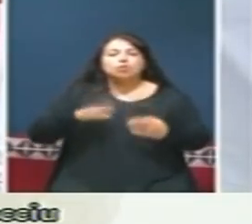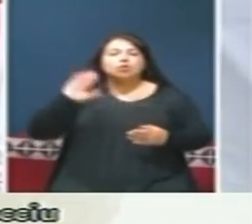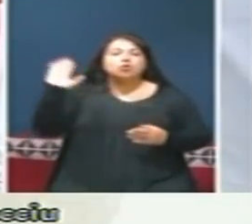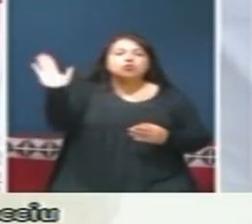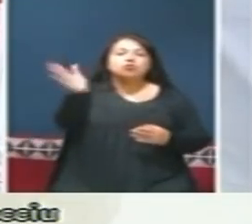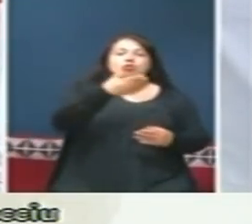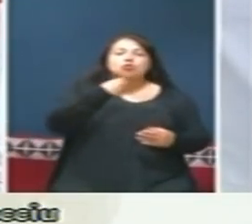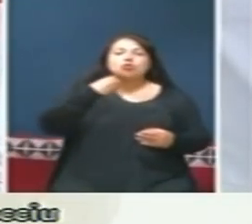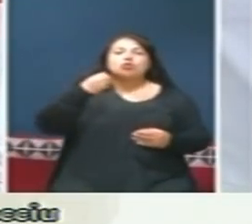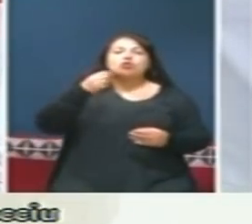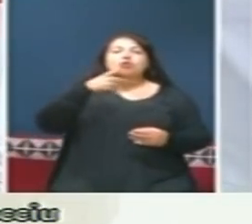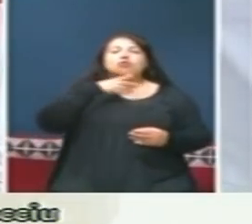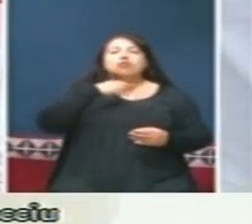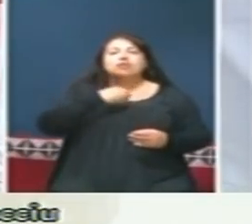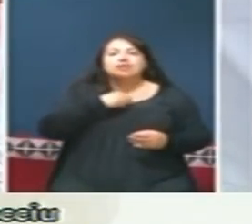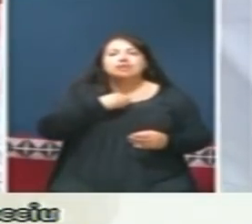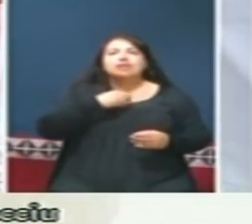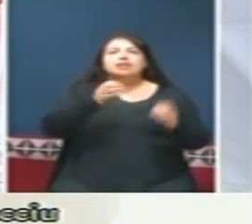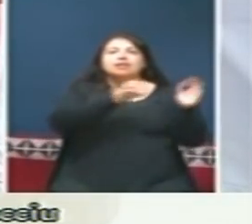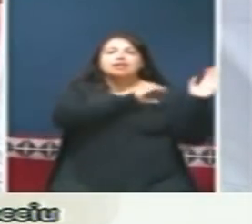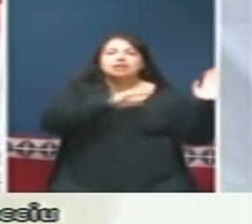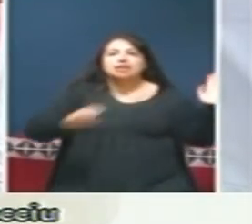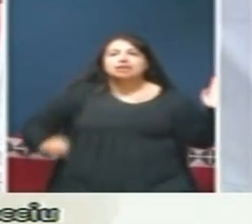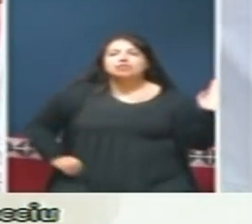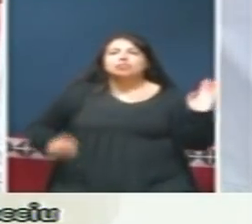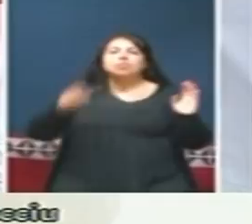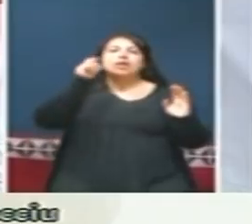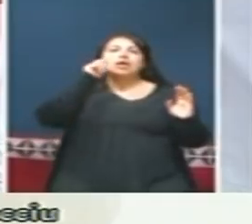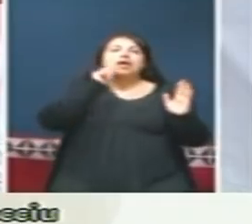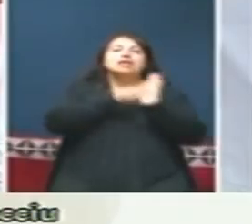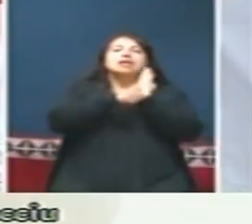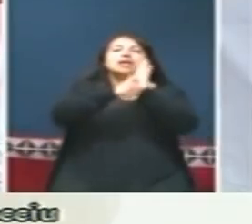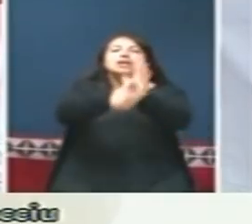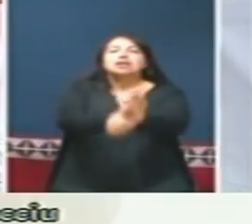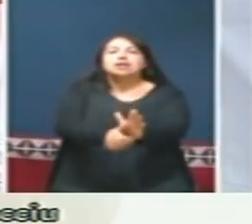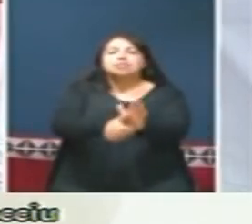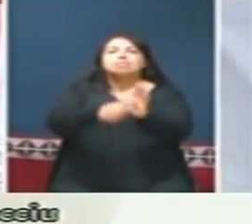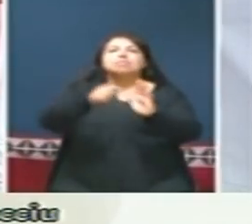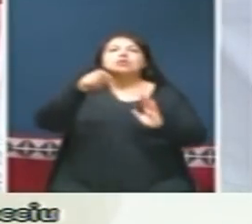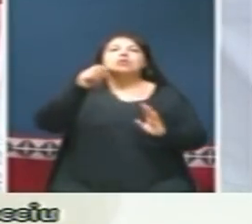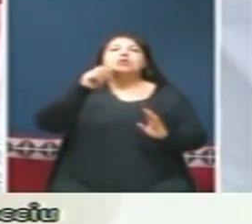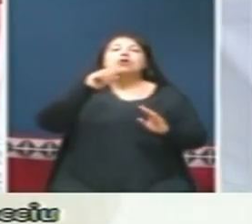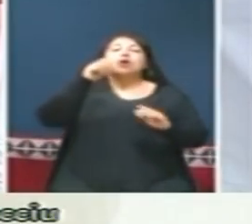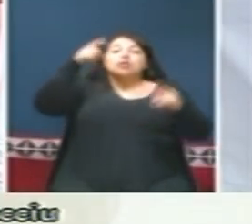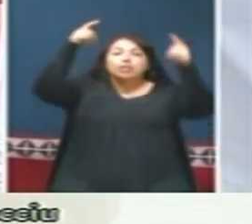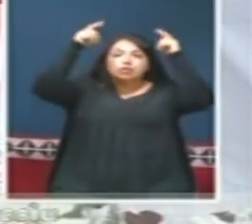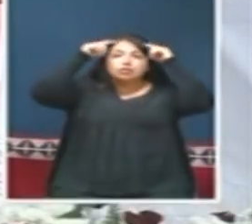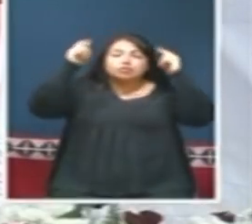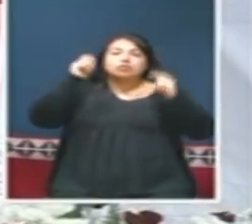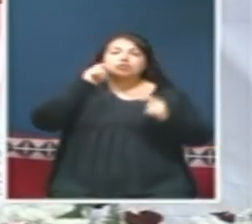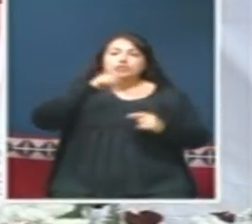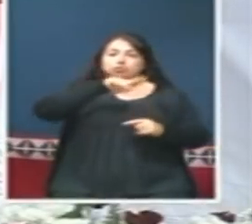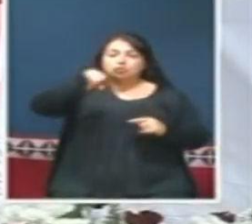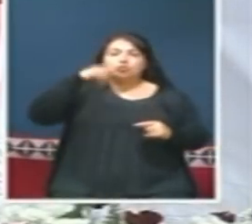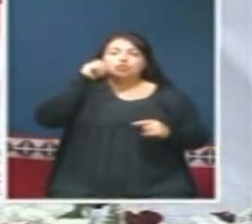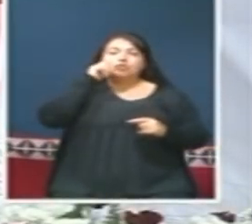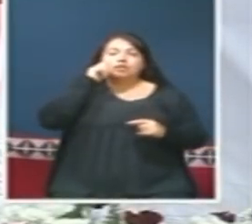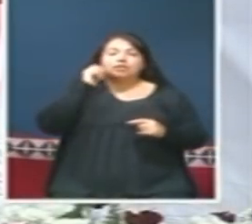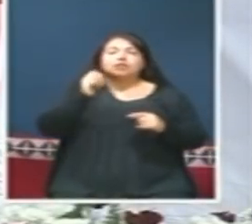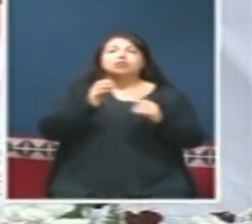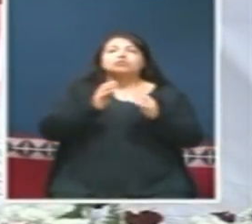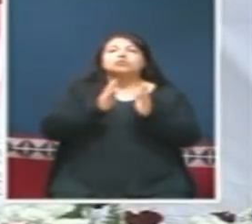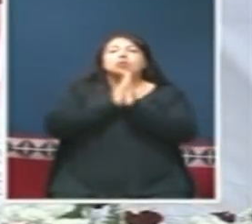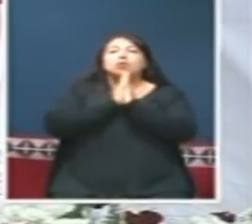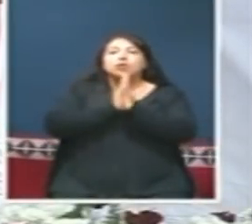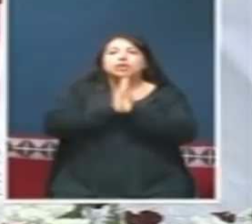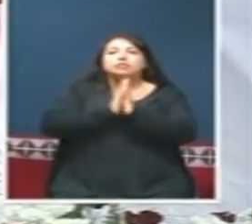Creyentes en Cristo, para que a ejemplo de los santos seamos testigos del amor de Dios en el mundo. Oremos.